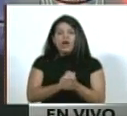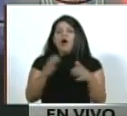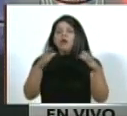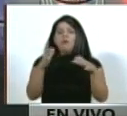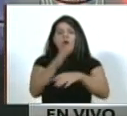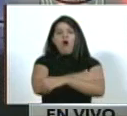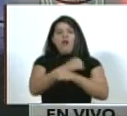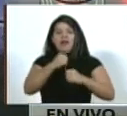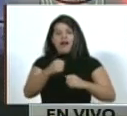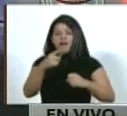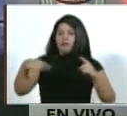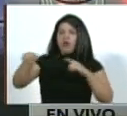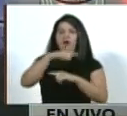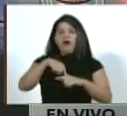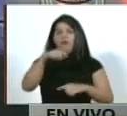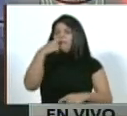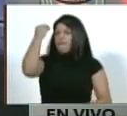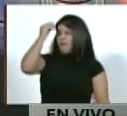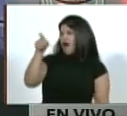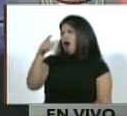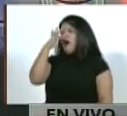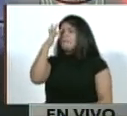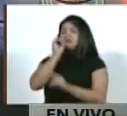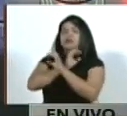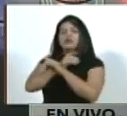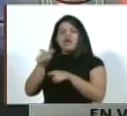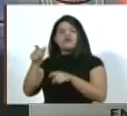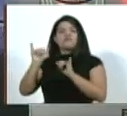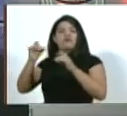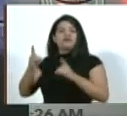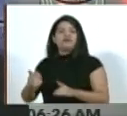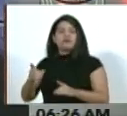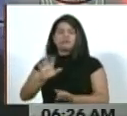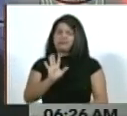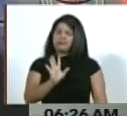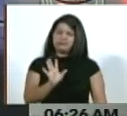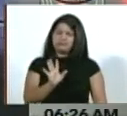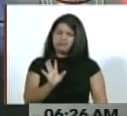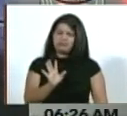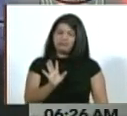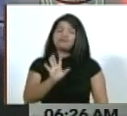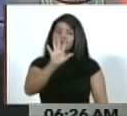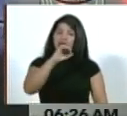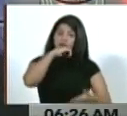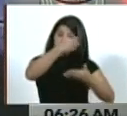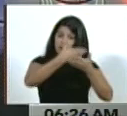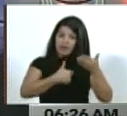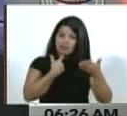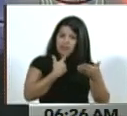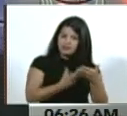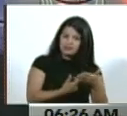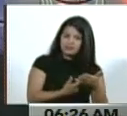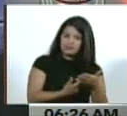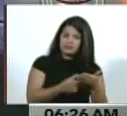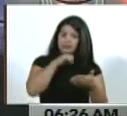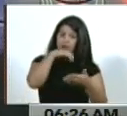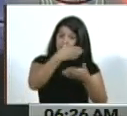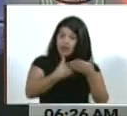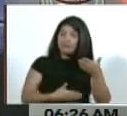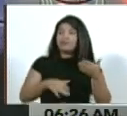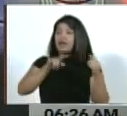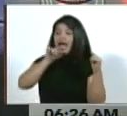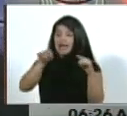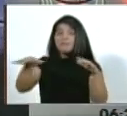oligarca de los mantuanos de entonces. La historia dice que en esa Plaza